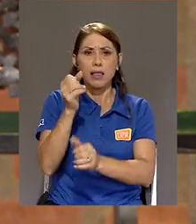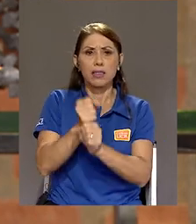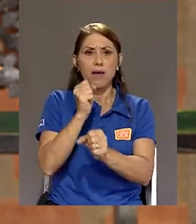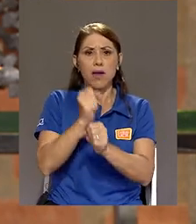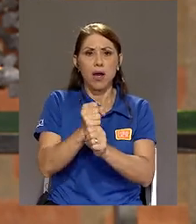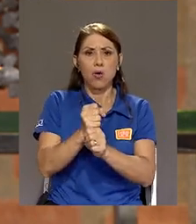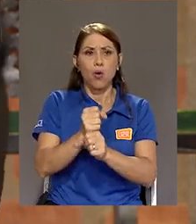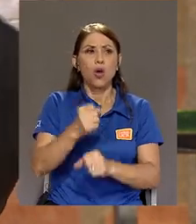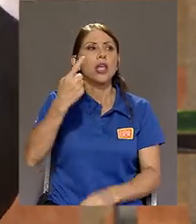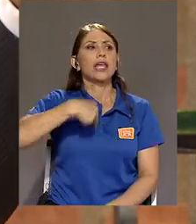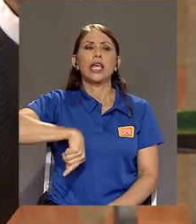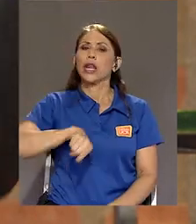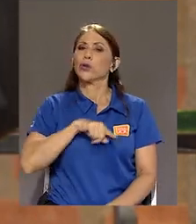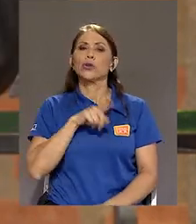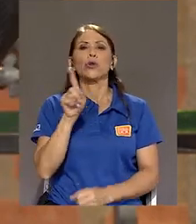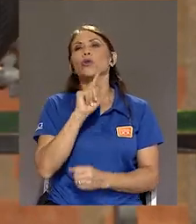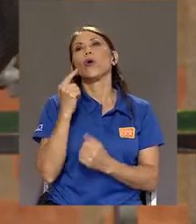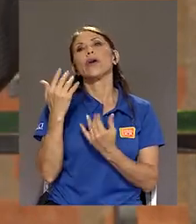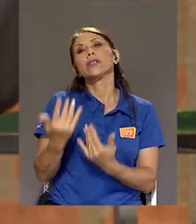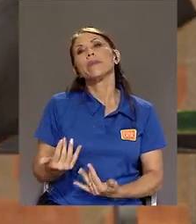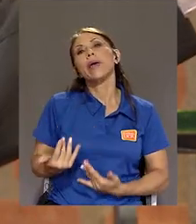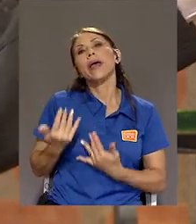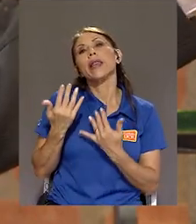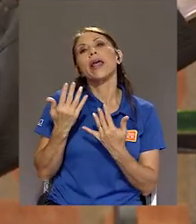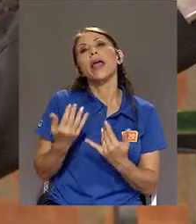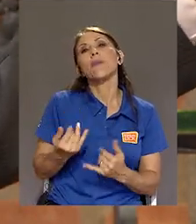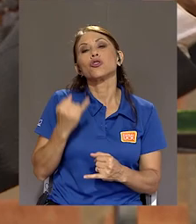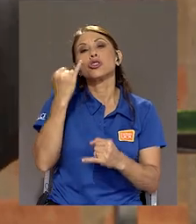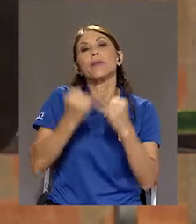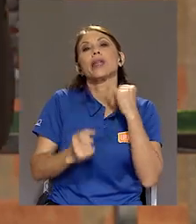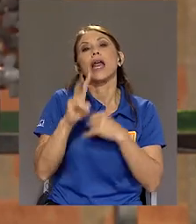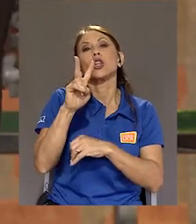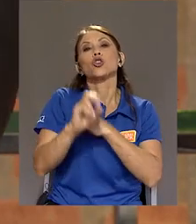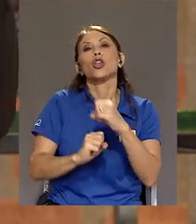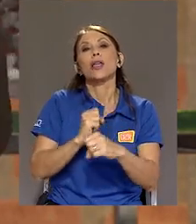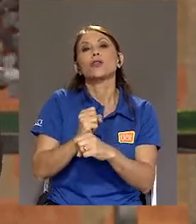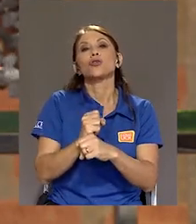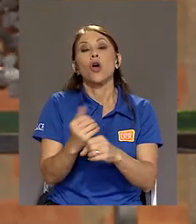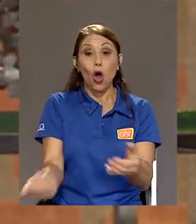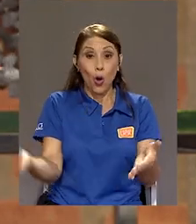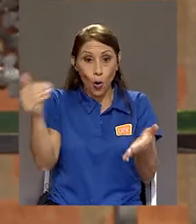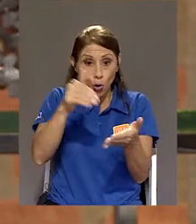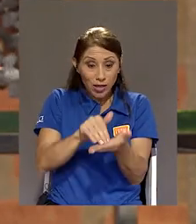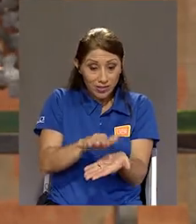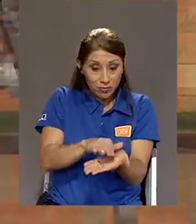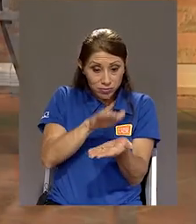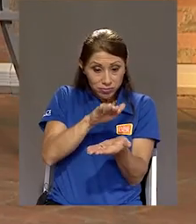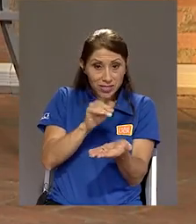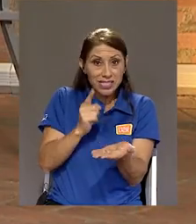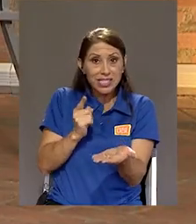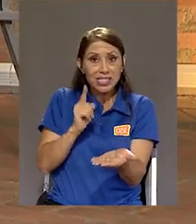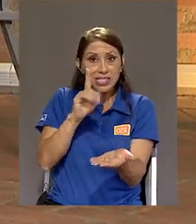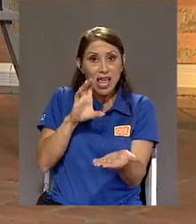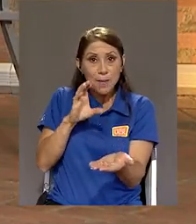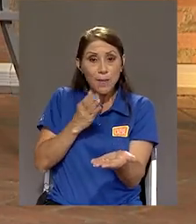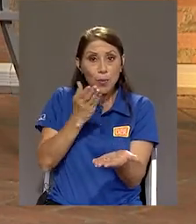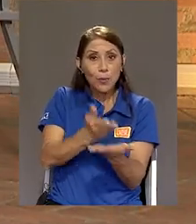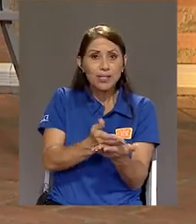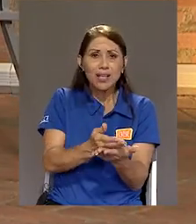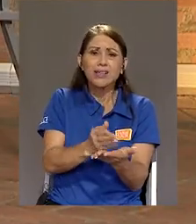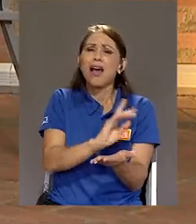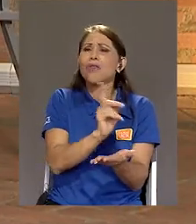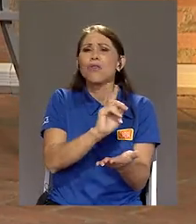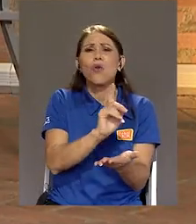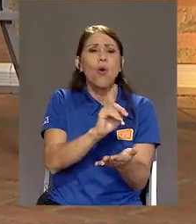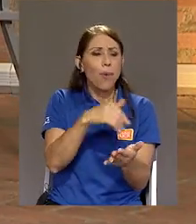no esperemos a terminar 2 años para tener 100 propuestas otra vez y de esas 100 entonces escogen una. No, aquí resultado que